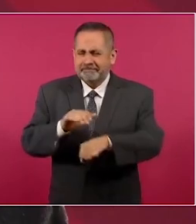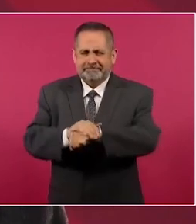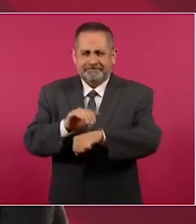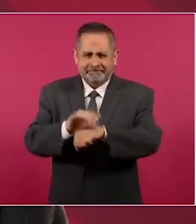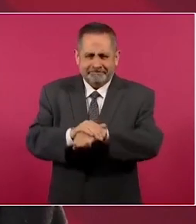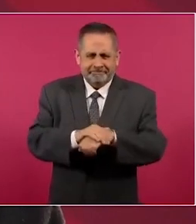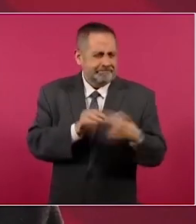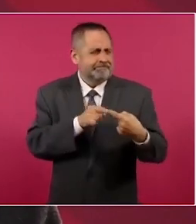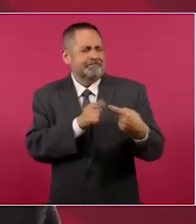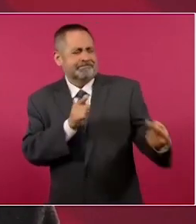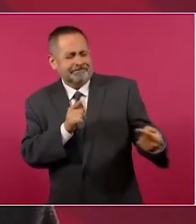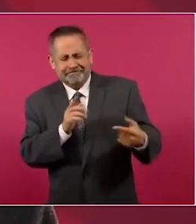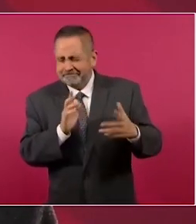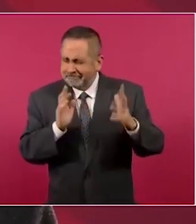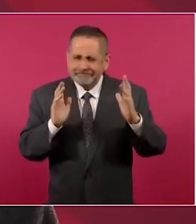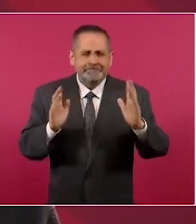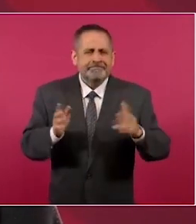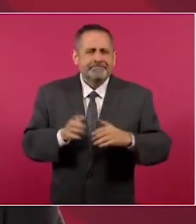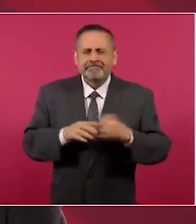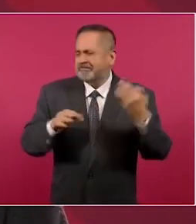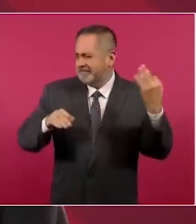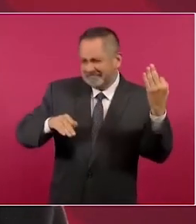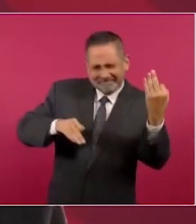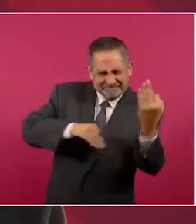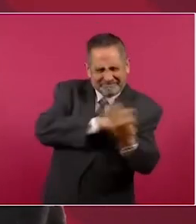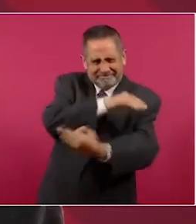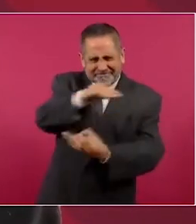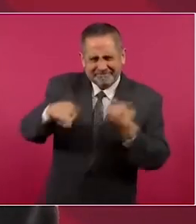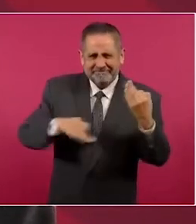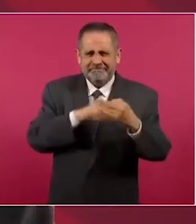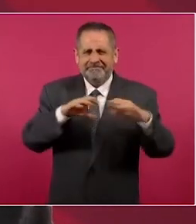amigos, adversarios, a todos.